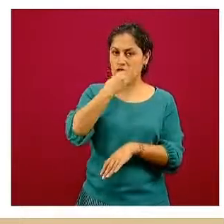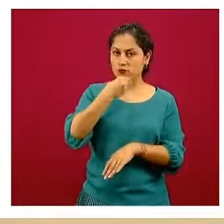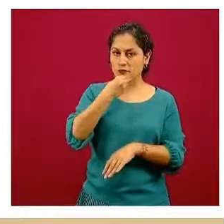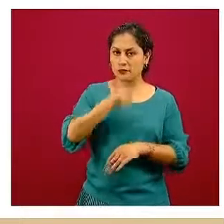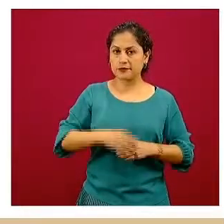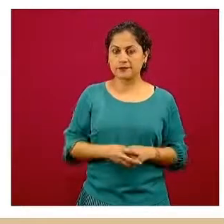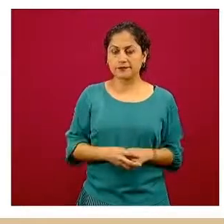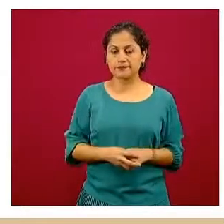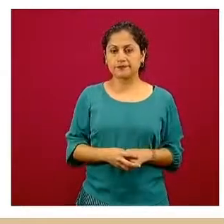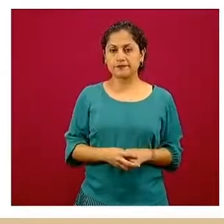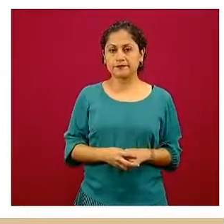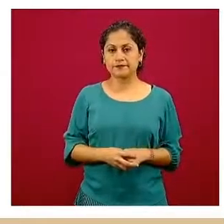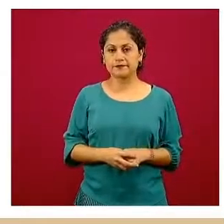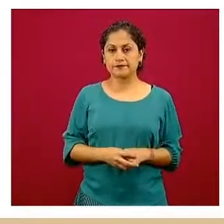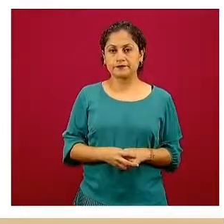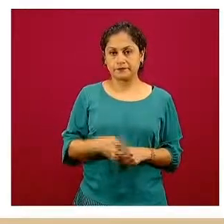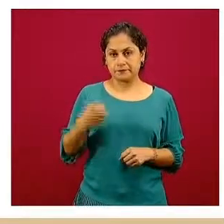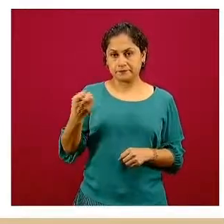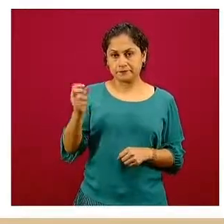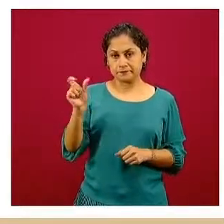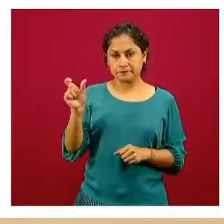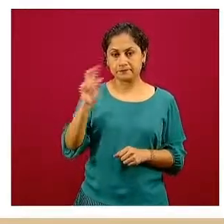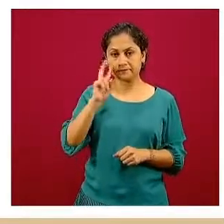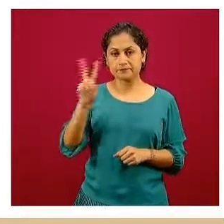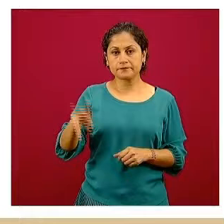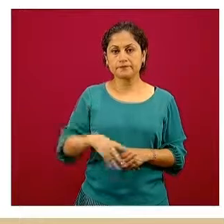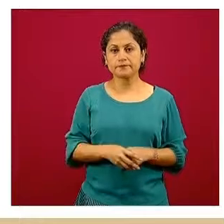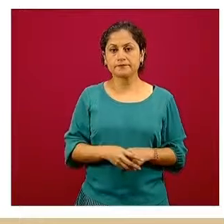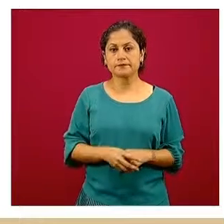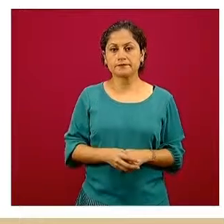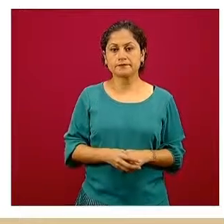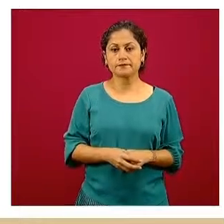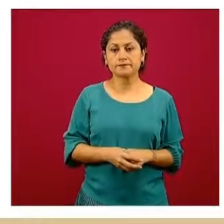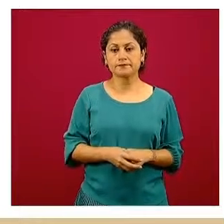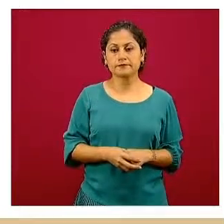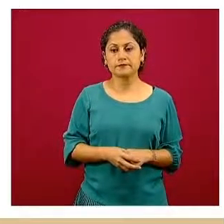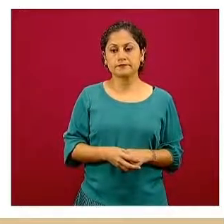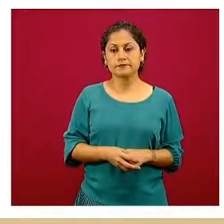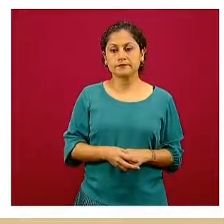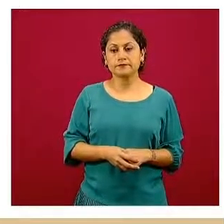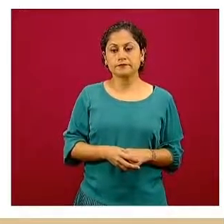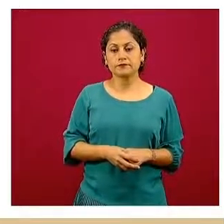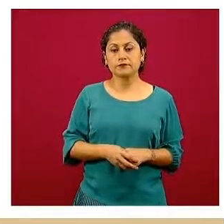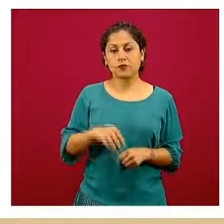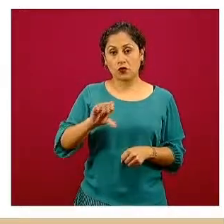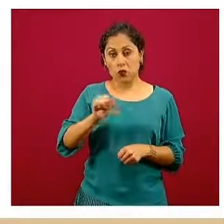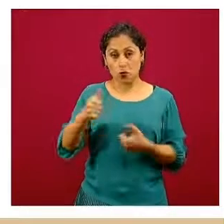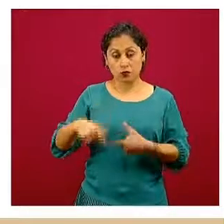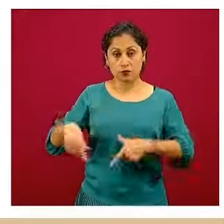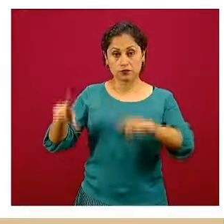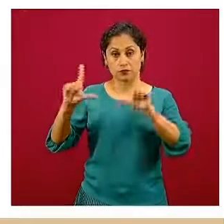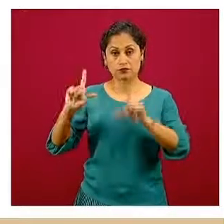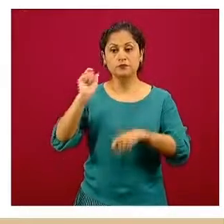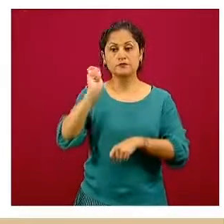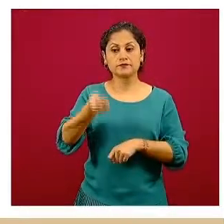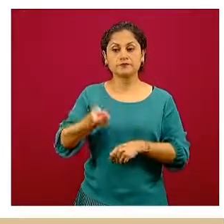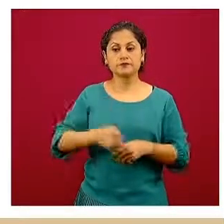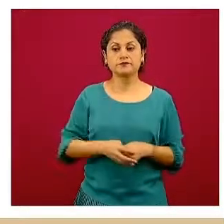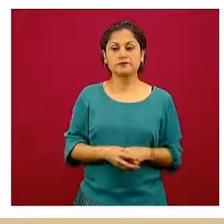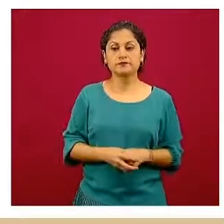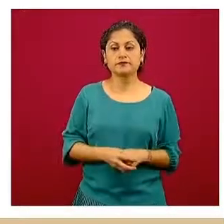y aquí está ese 66%. Veamos la siguiente diapositiva. Son